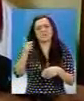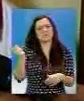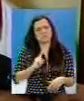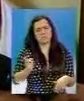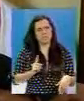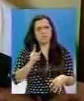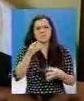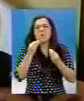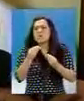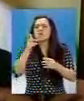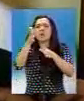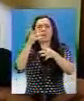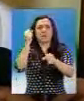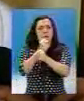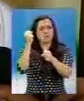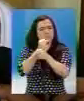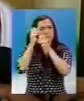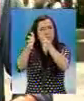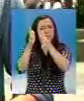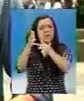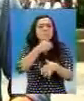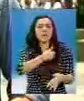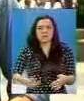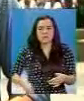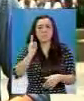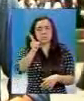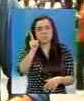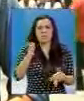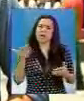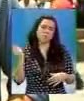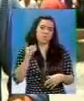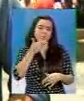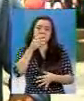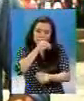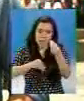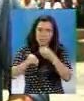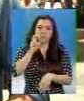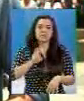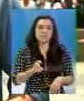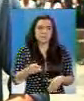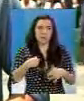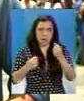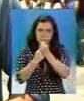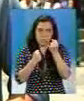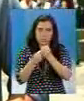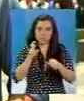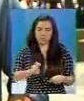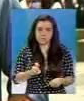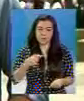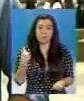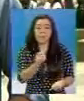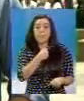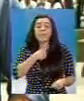es donde muchos de los que están en el Congreso no debieron haber salido. Aníbal García también aseguró que cuentan con más de 14.000